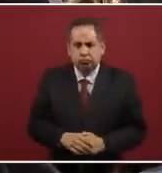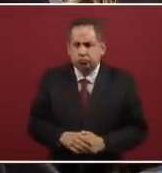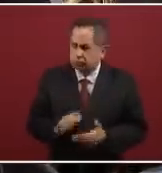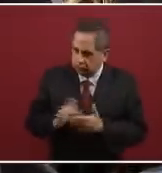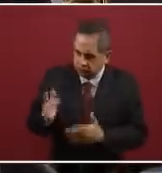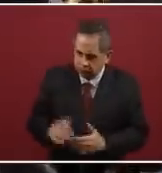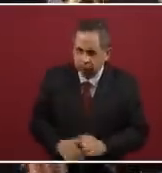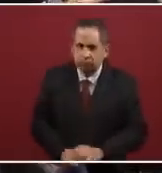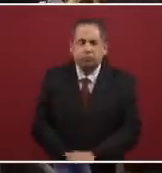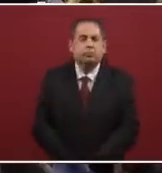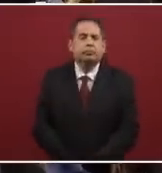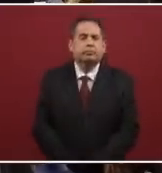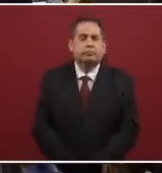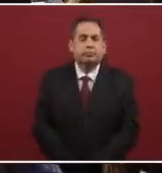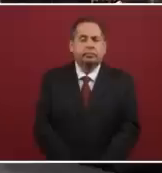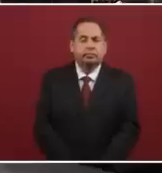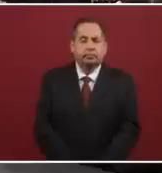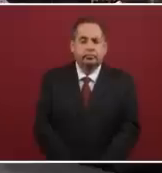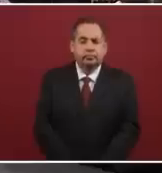Gracias.